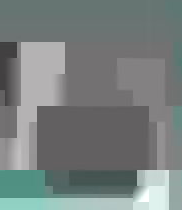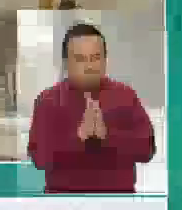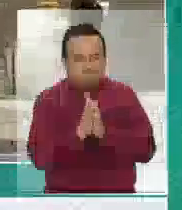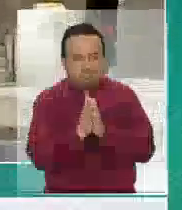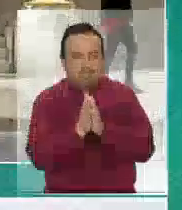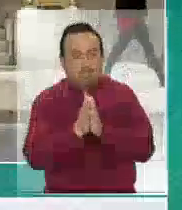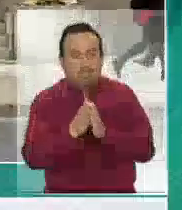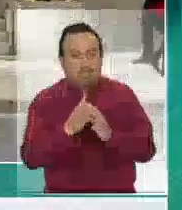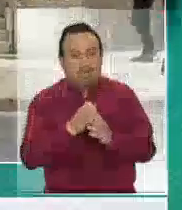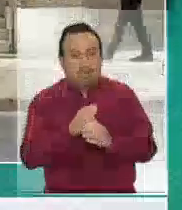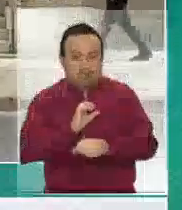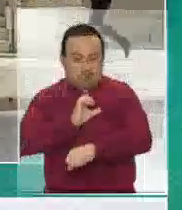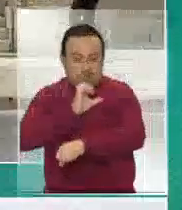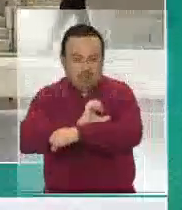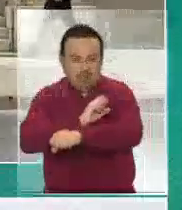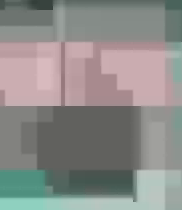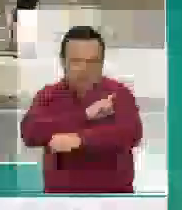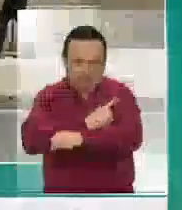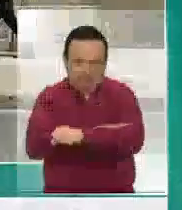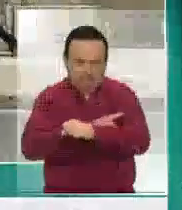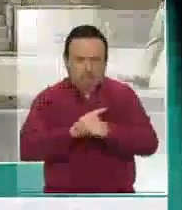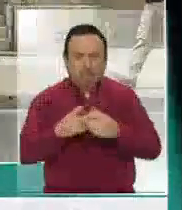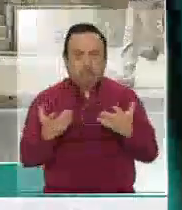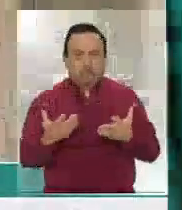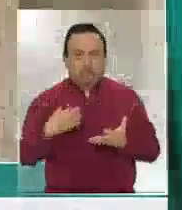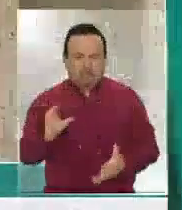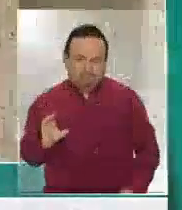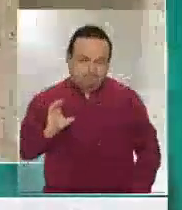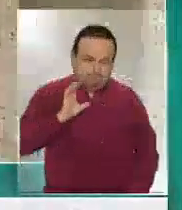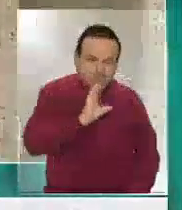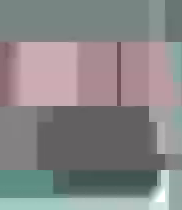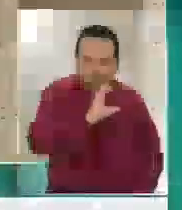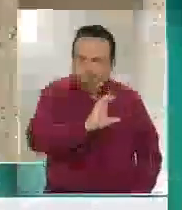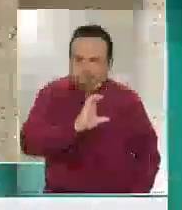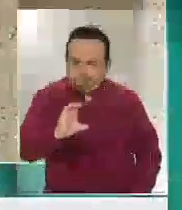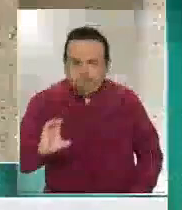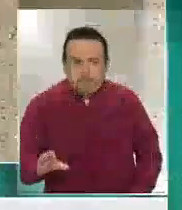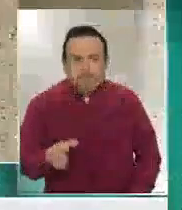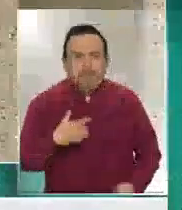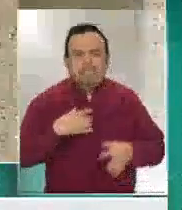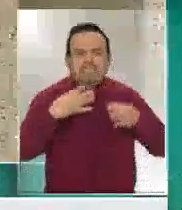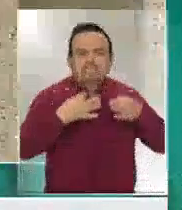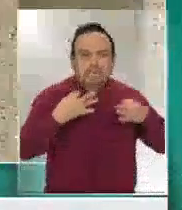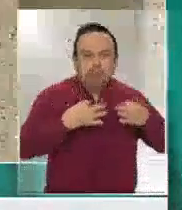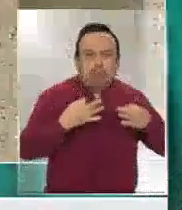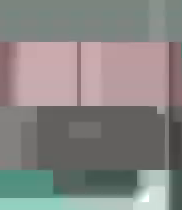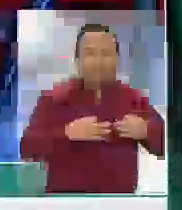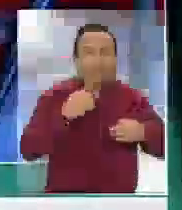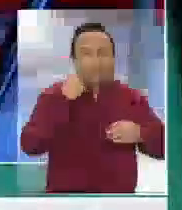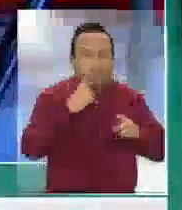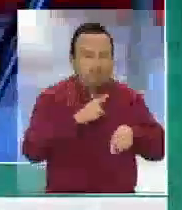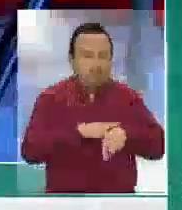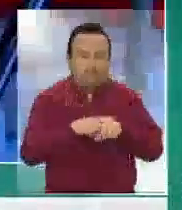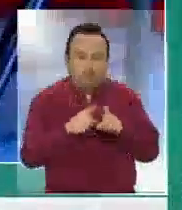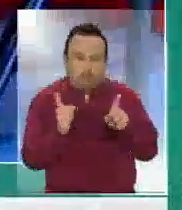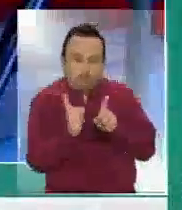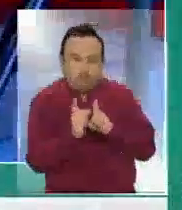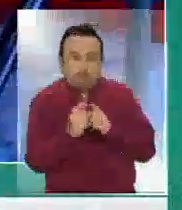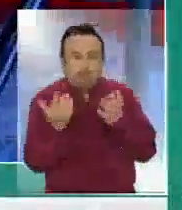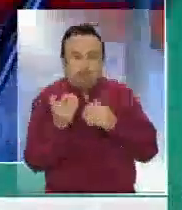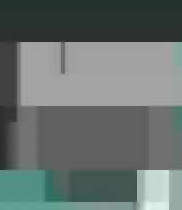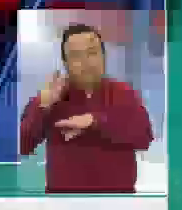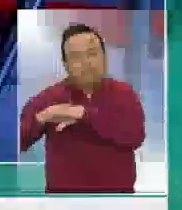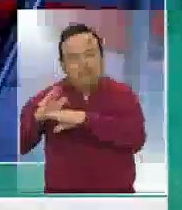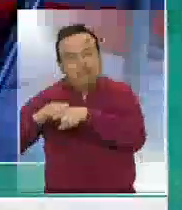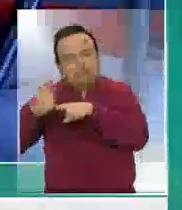un esfuerzo de distanciamiento importante, prolongado, por eso necesitamos ingresos, pero eso es